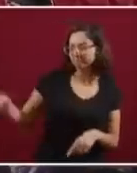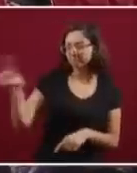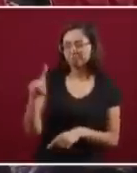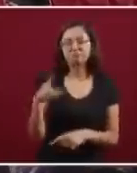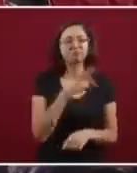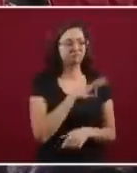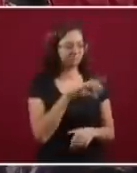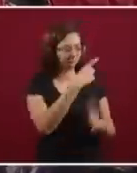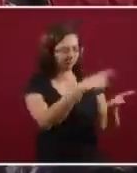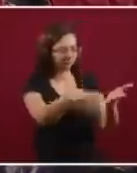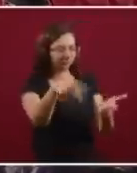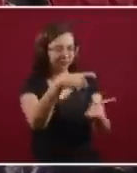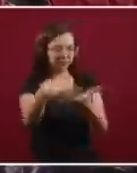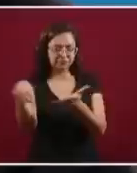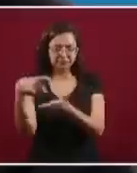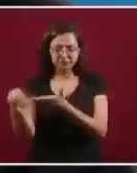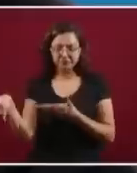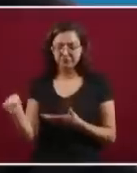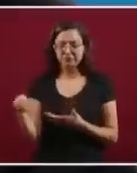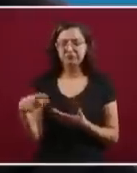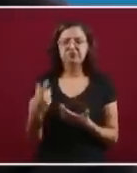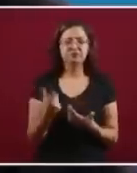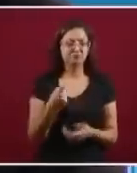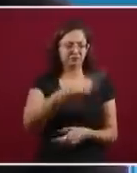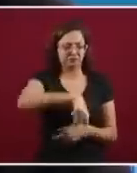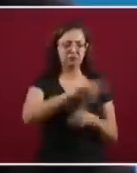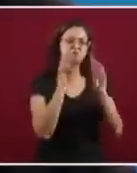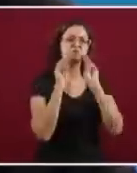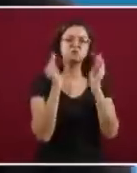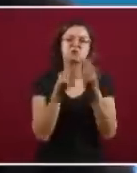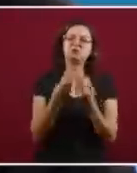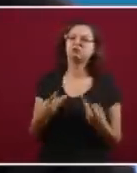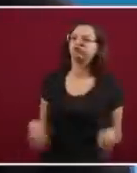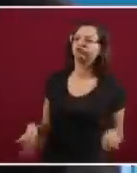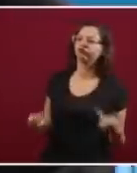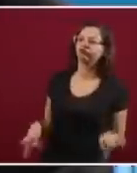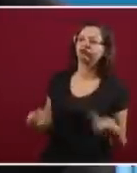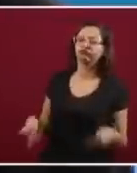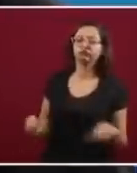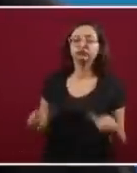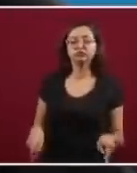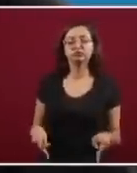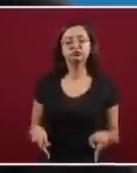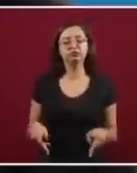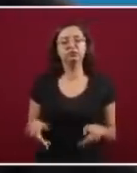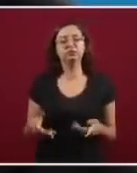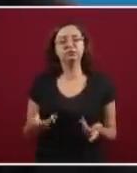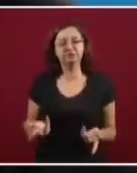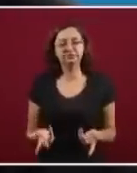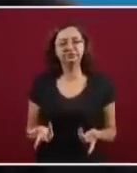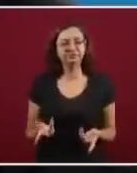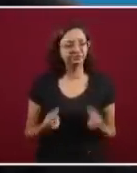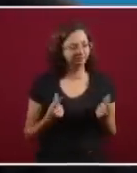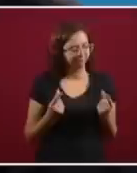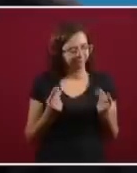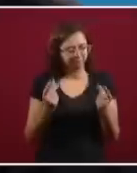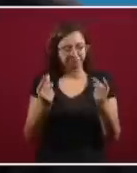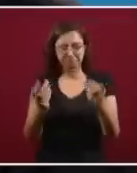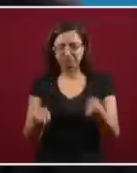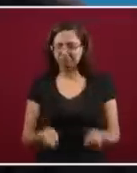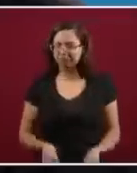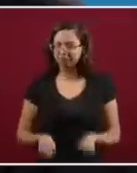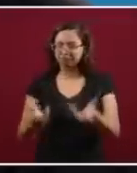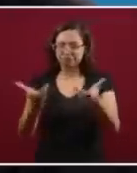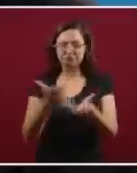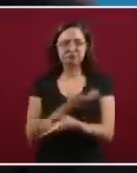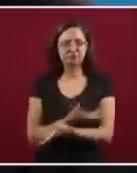intermedio de estas distintas bandas criminales que muy aceleradamente lo ponen a disposición